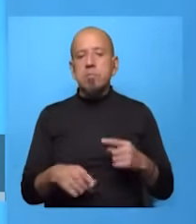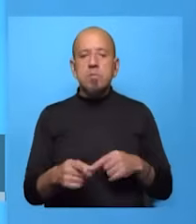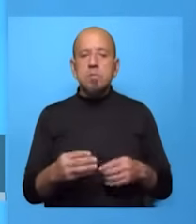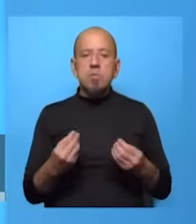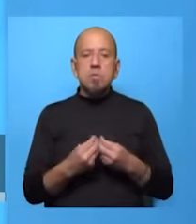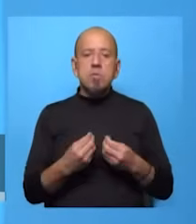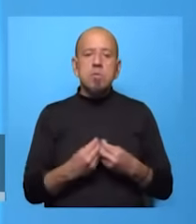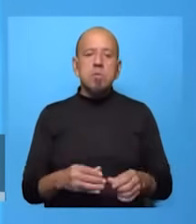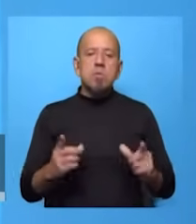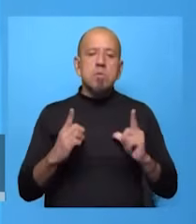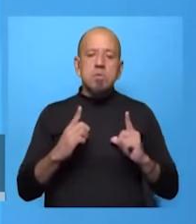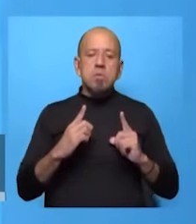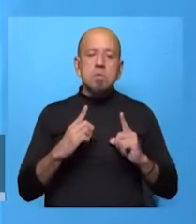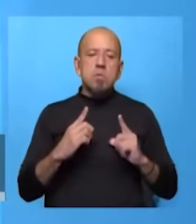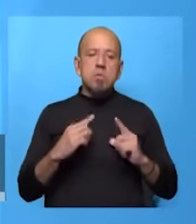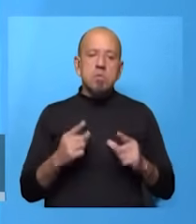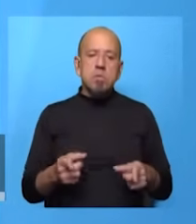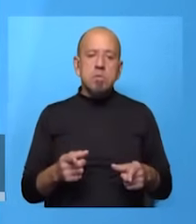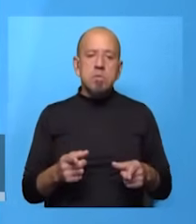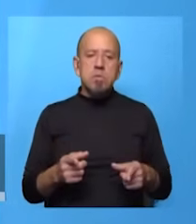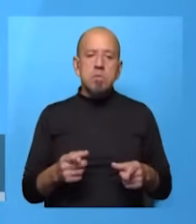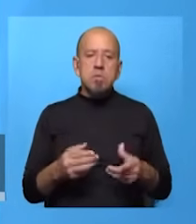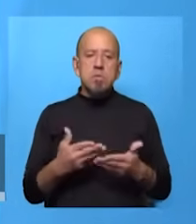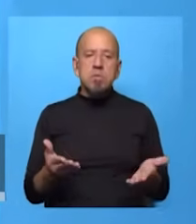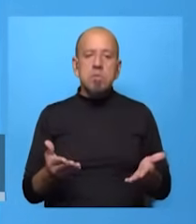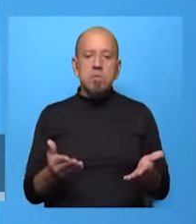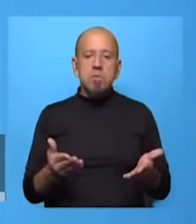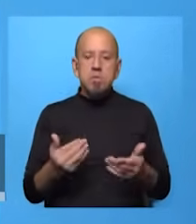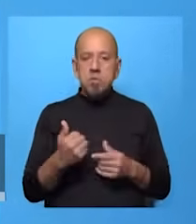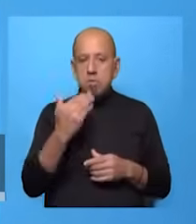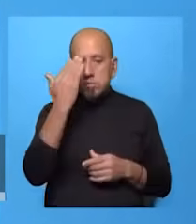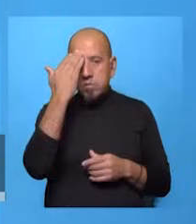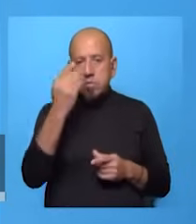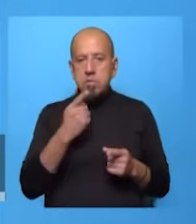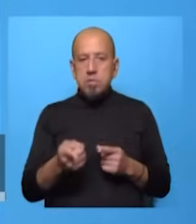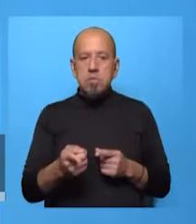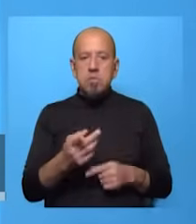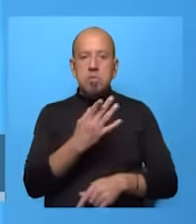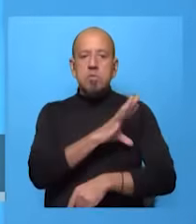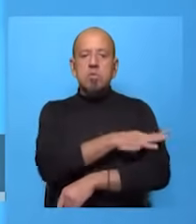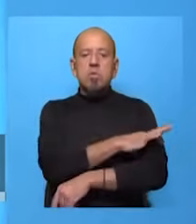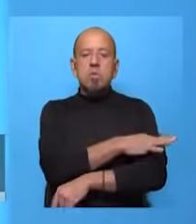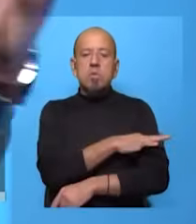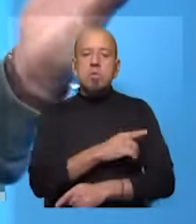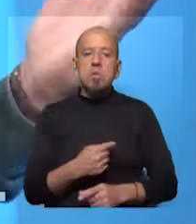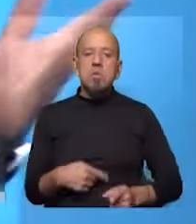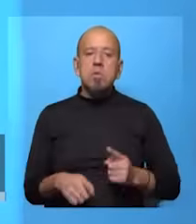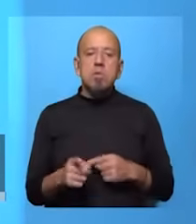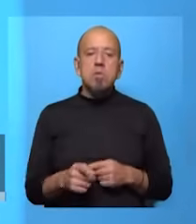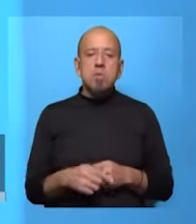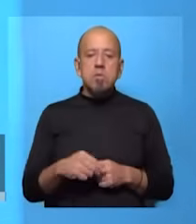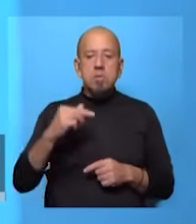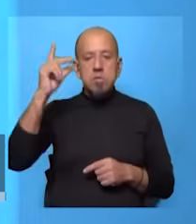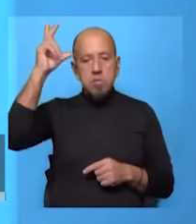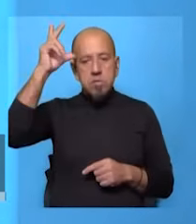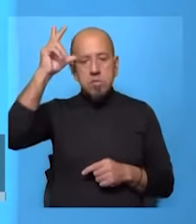mucha esperanza en términos de eso y un lugar muy caro para los frenteamplistas ahí lanzó ors entonces es